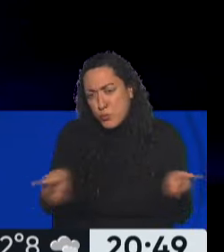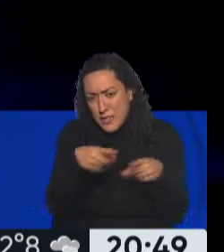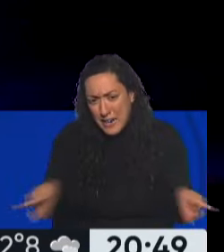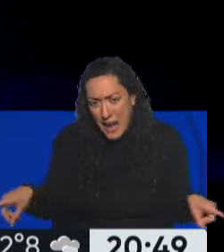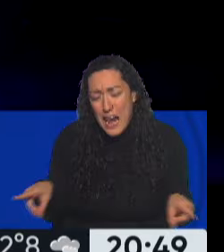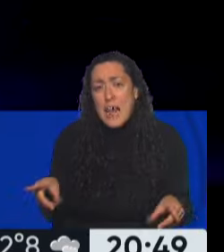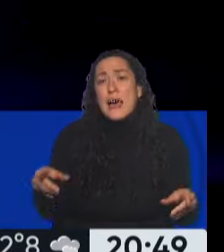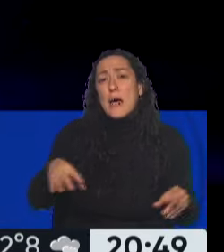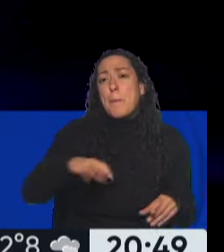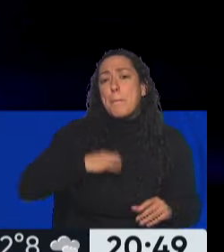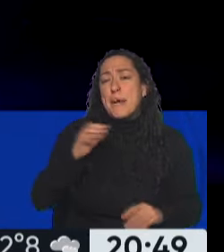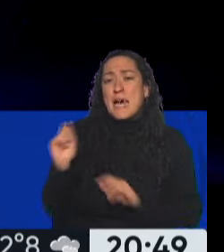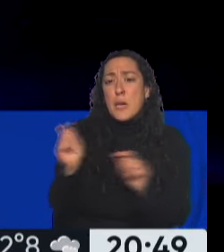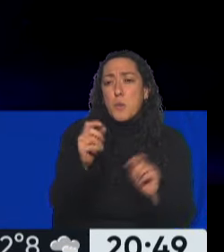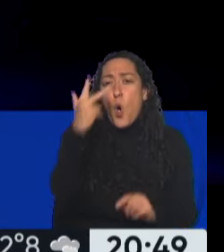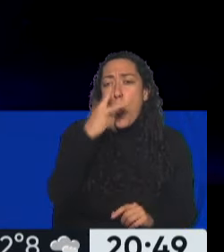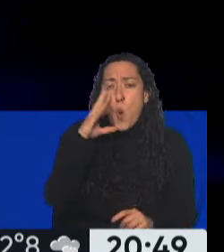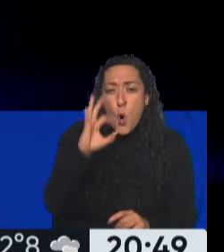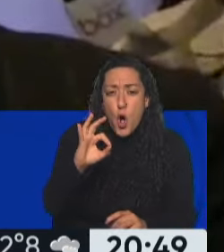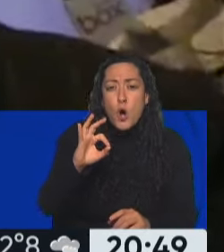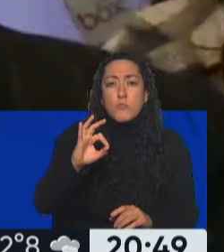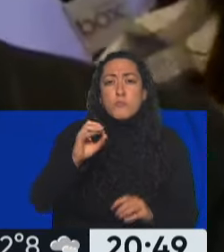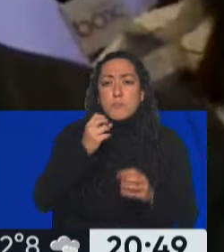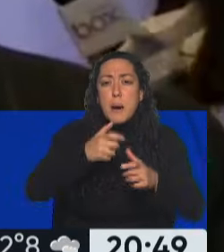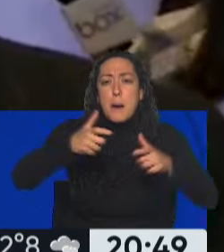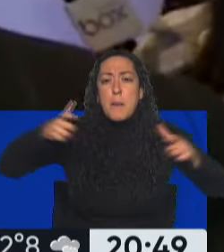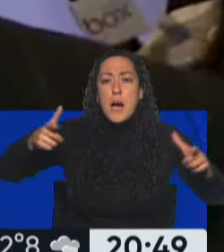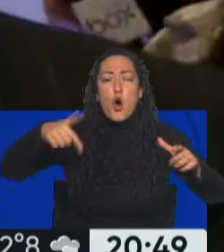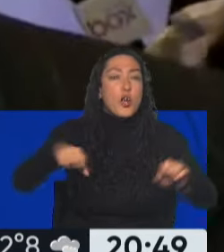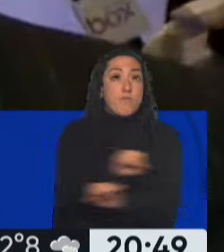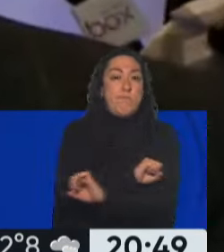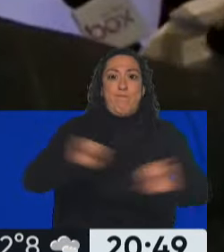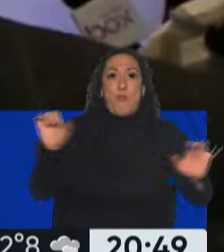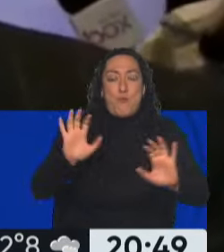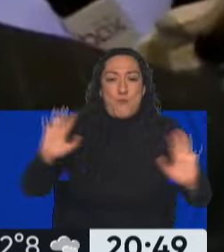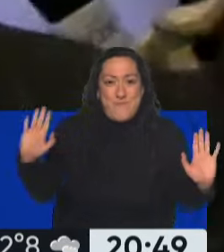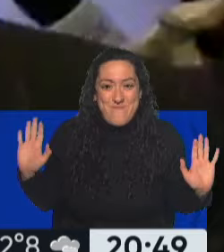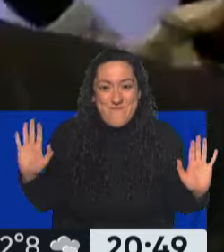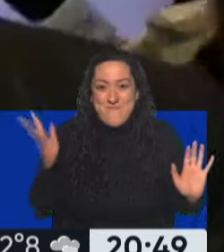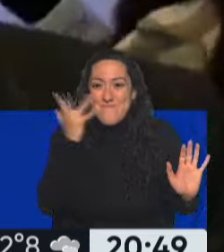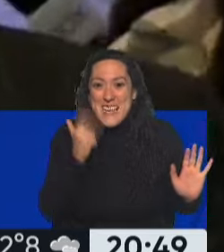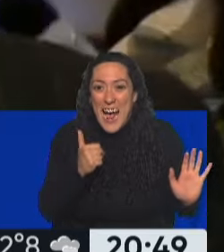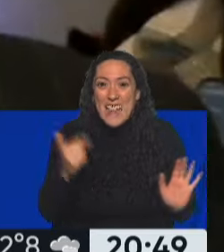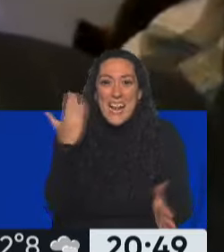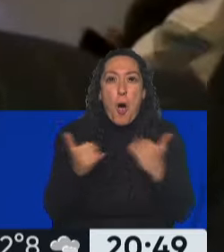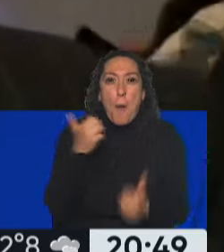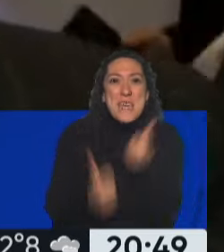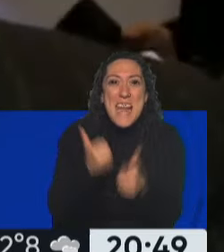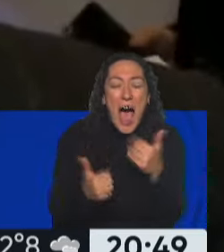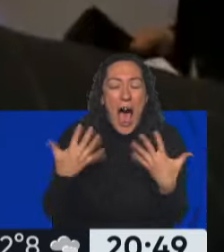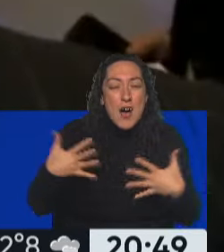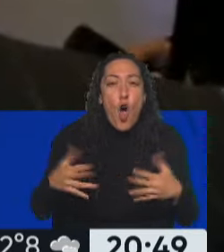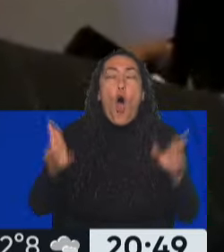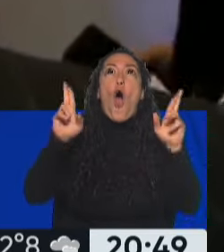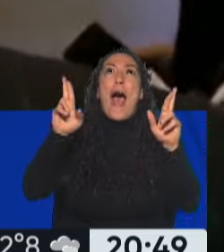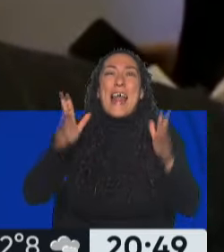Hugo fueron creciendo año tras año y hoy ya son una explosión. Me encanta. Nosotros estamos muy nominados. Espero que nos tener